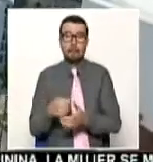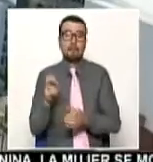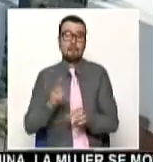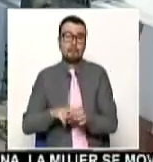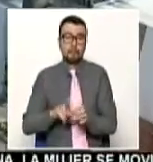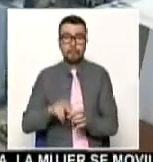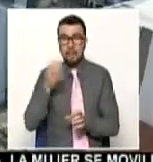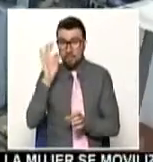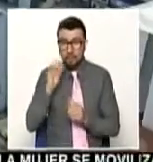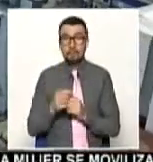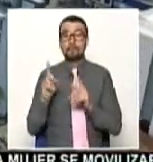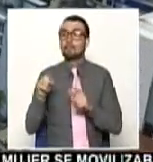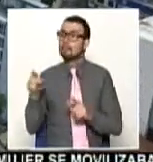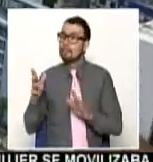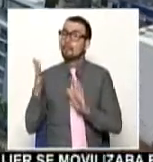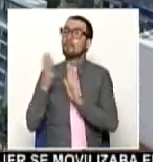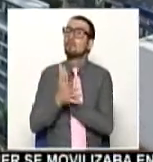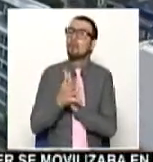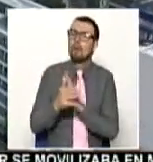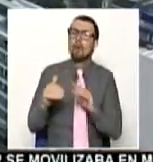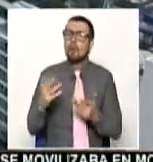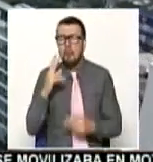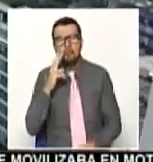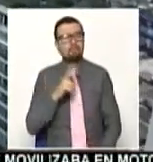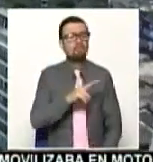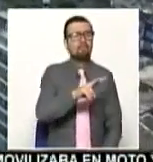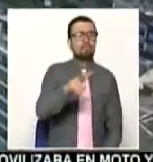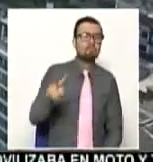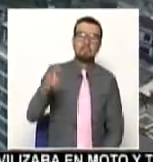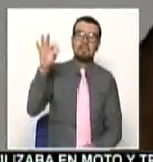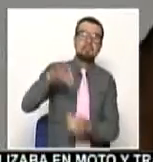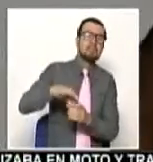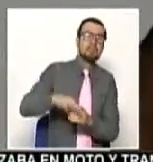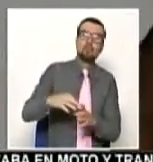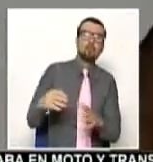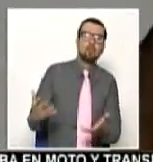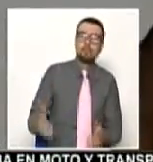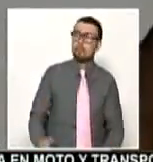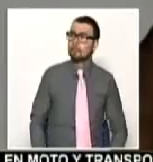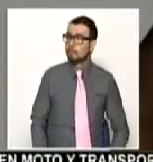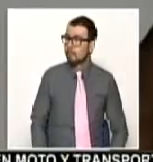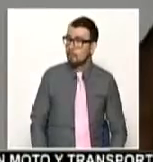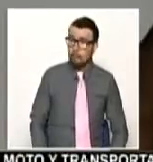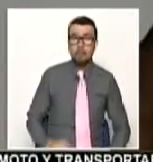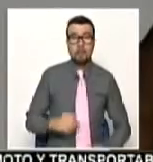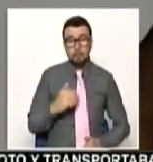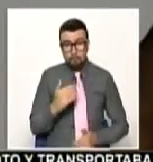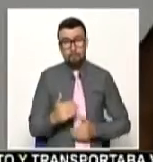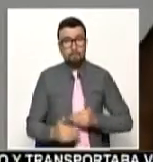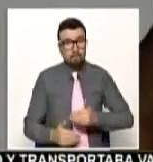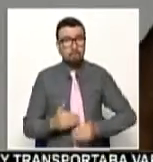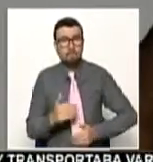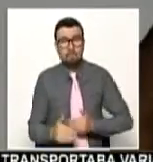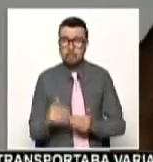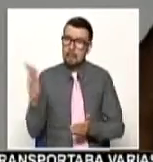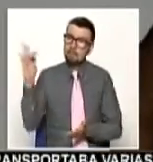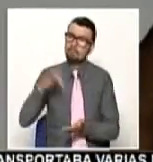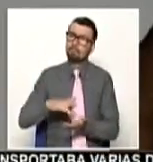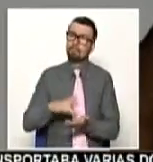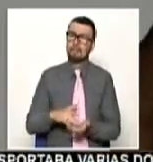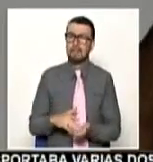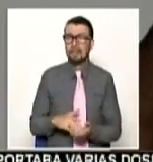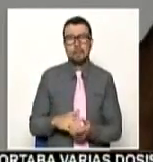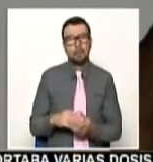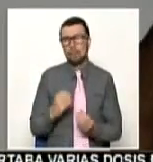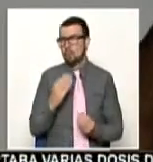en exclusiva para Telecafé Noticias cómo ve el panorama electoral en el país. Se va a ir cuajando en la medida que pase. Hay una gran